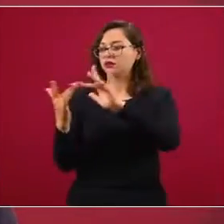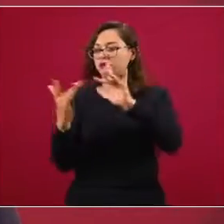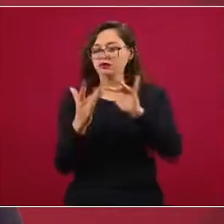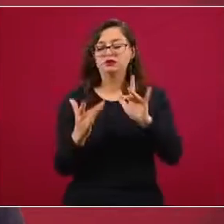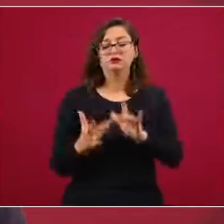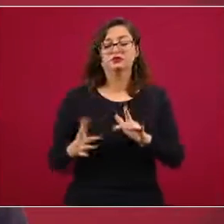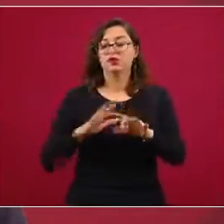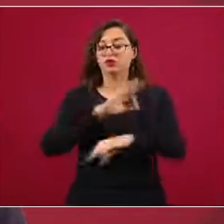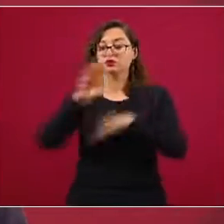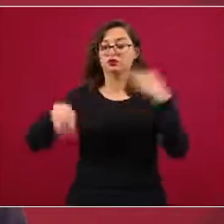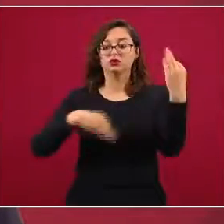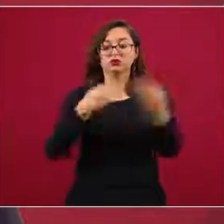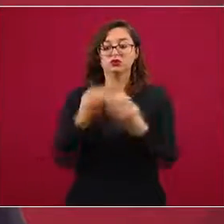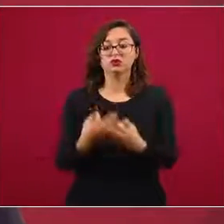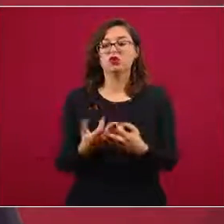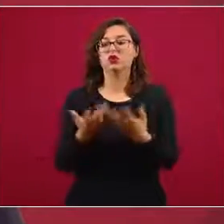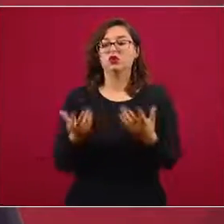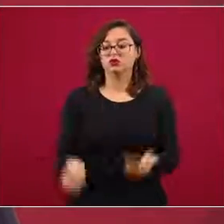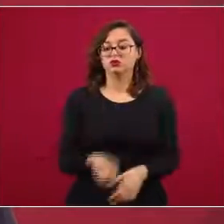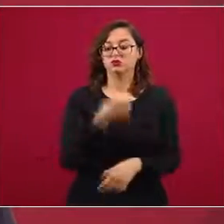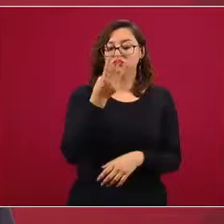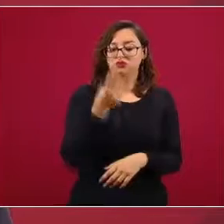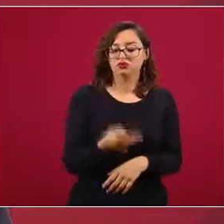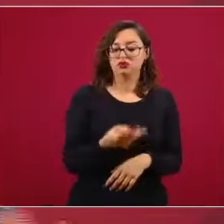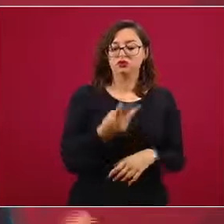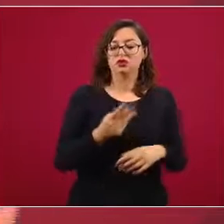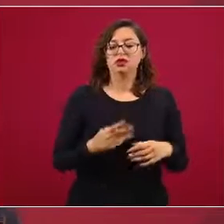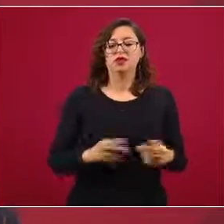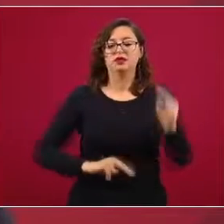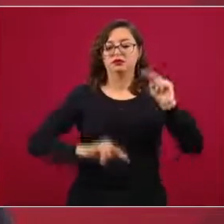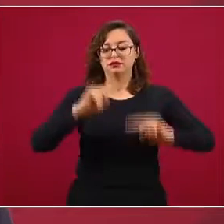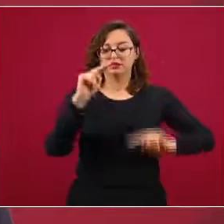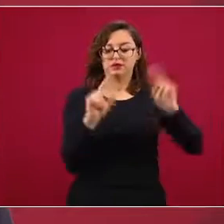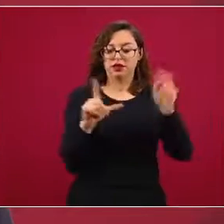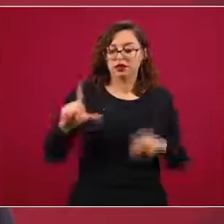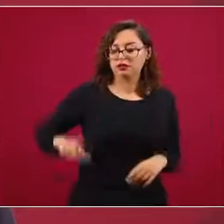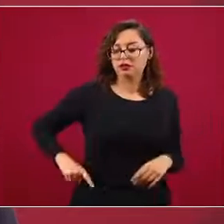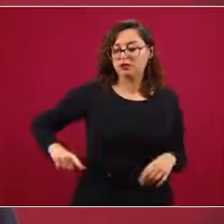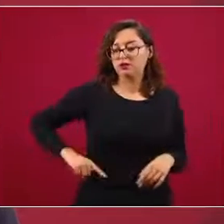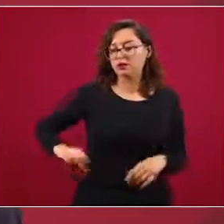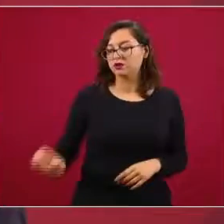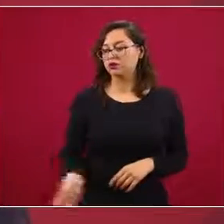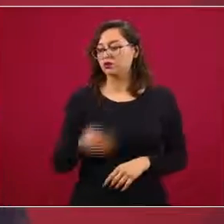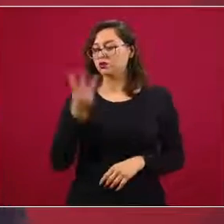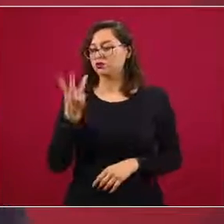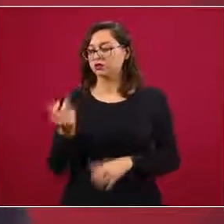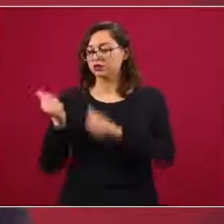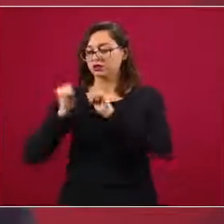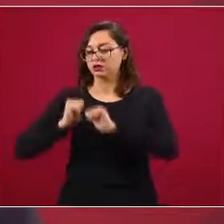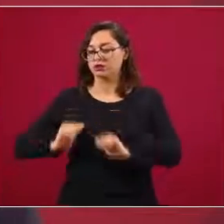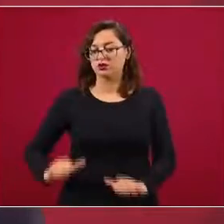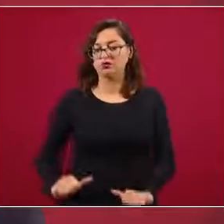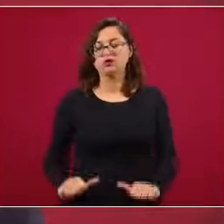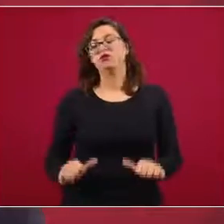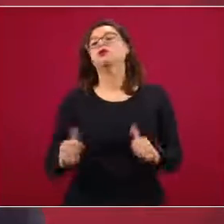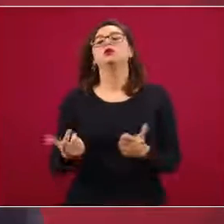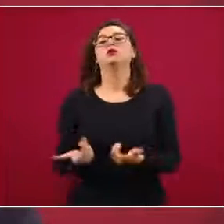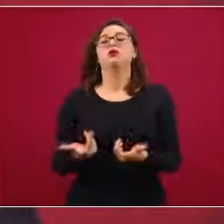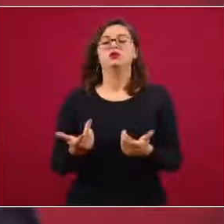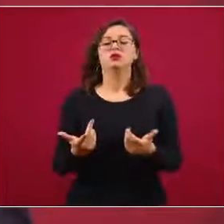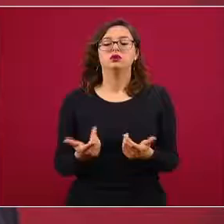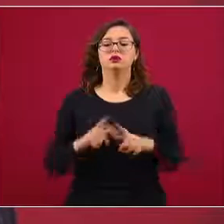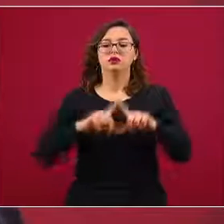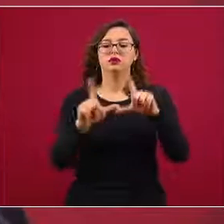13 órdenes de gobierno, con los 3 poderes de la Unión y también involucrando activamente a la sociedad, con quien estamos